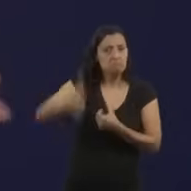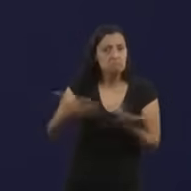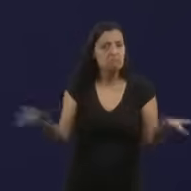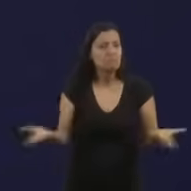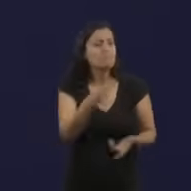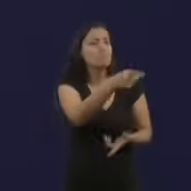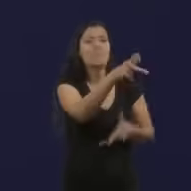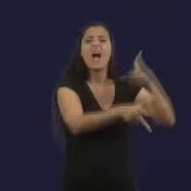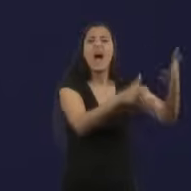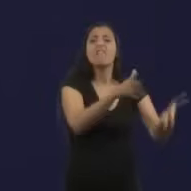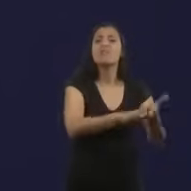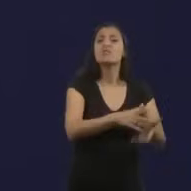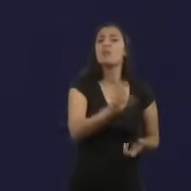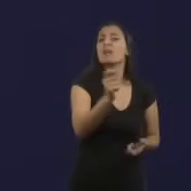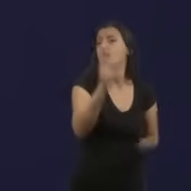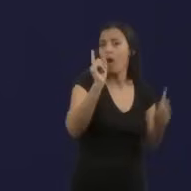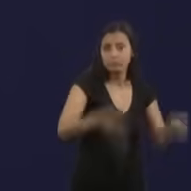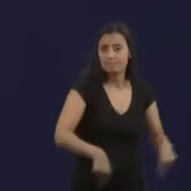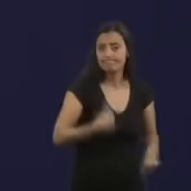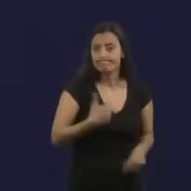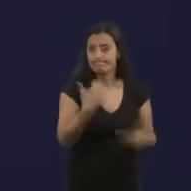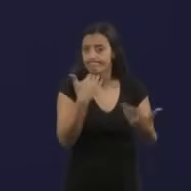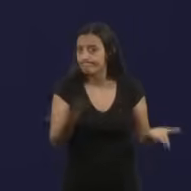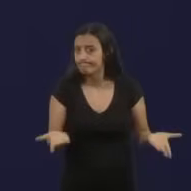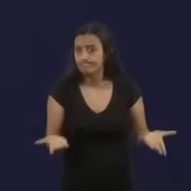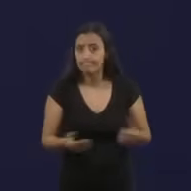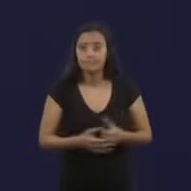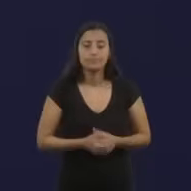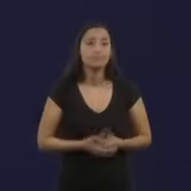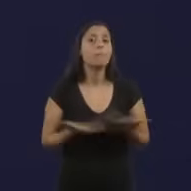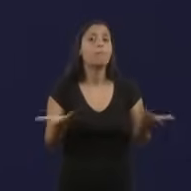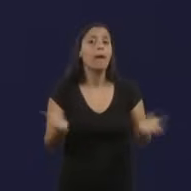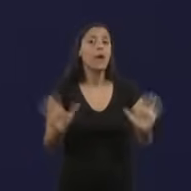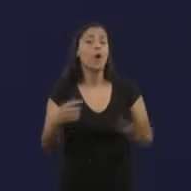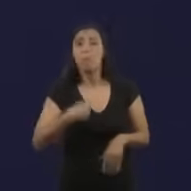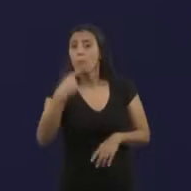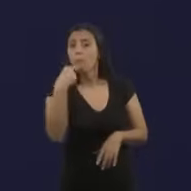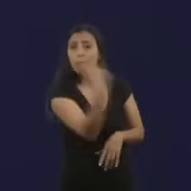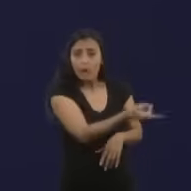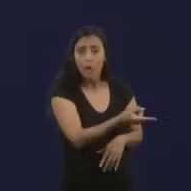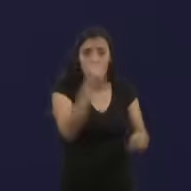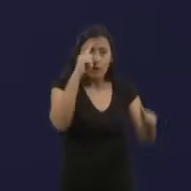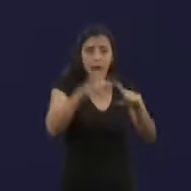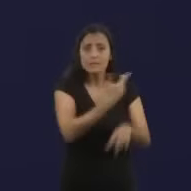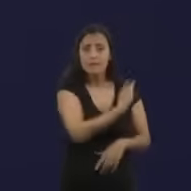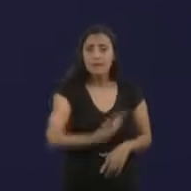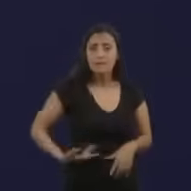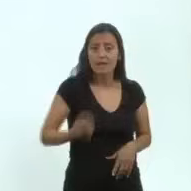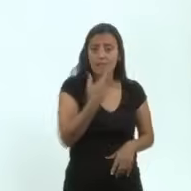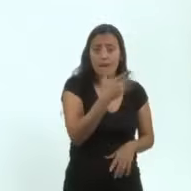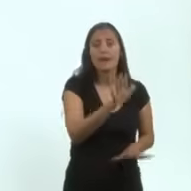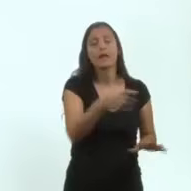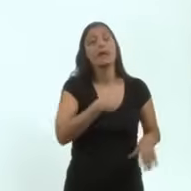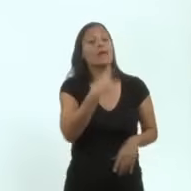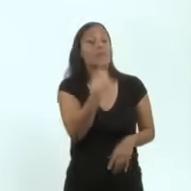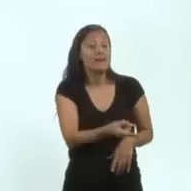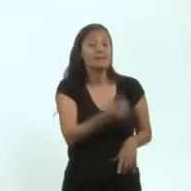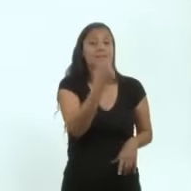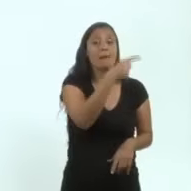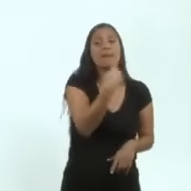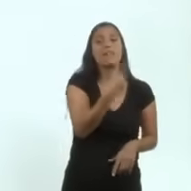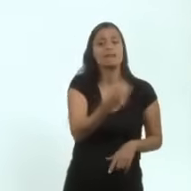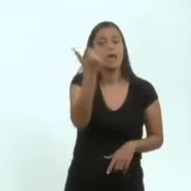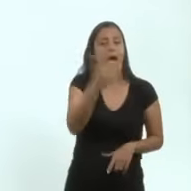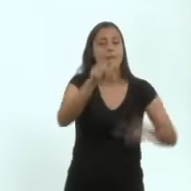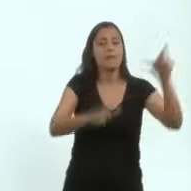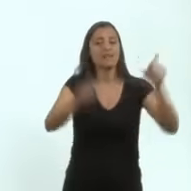refería no lo no lo sé eh lo pero se lo tienen que preguntar a él eso pero digo hay gente de la como dice Mauricio macri